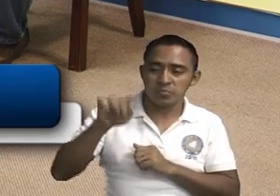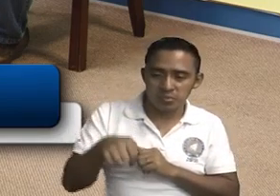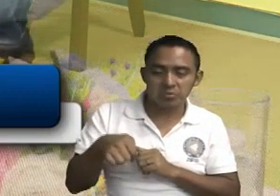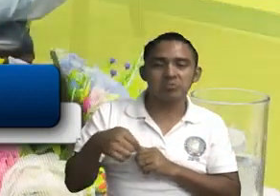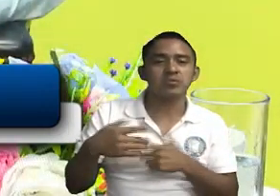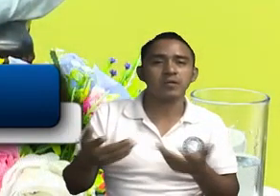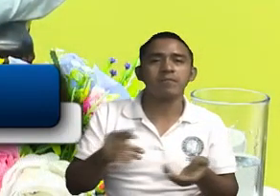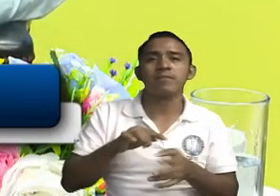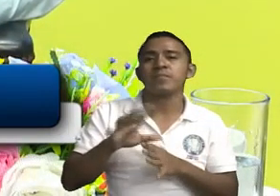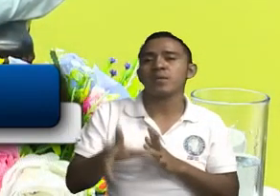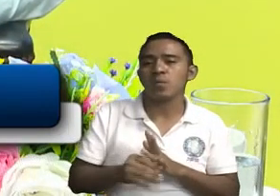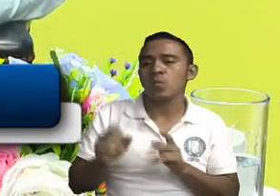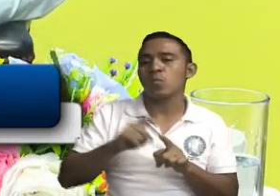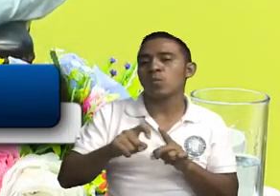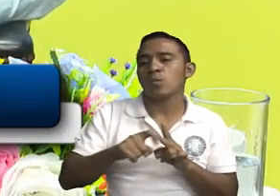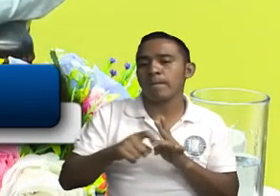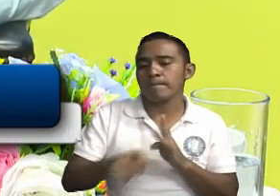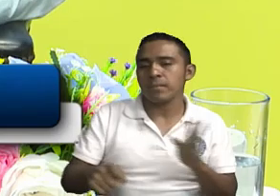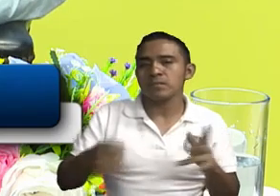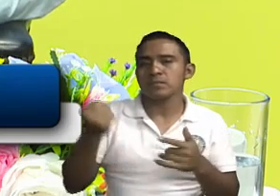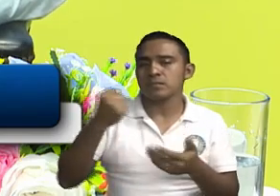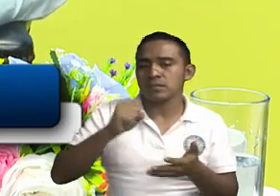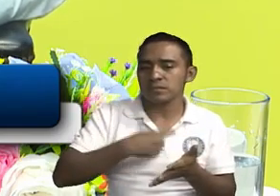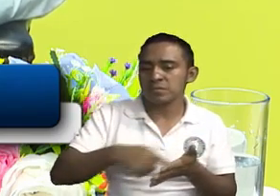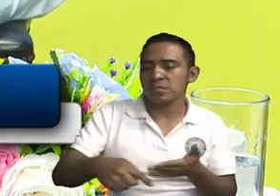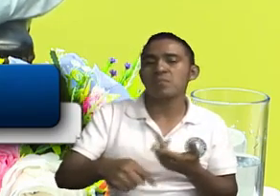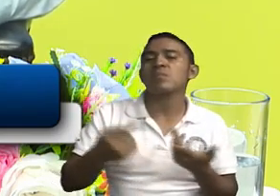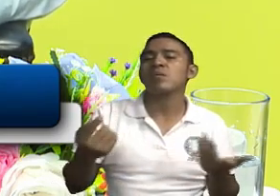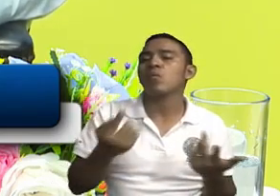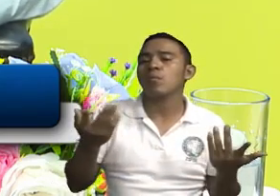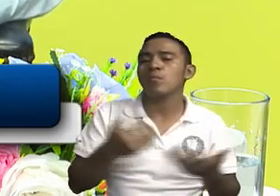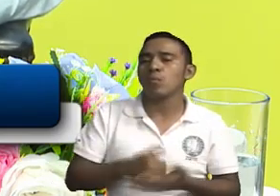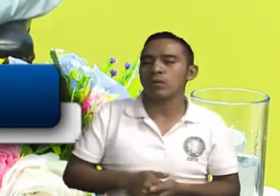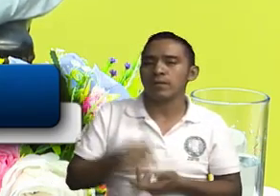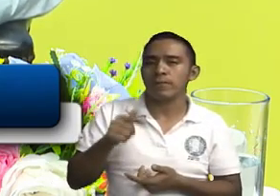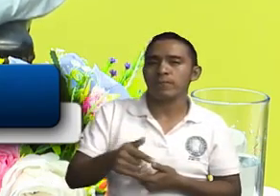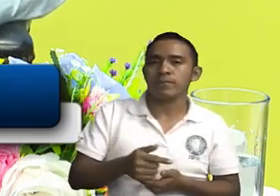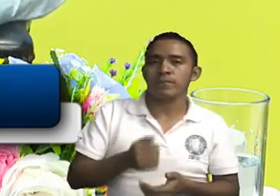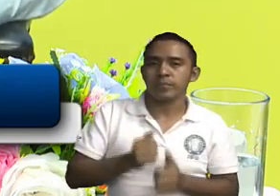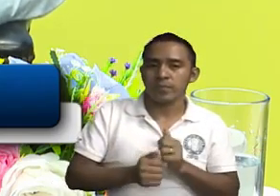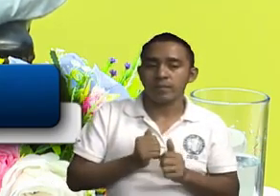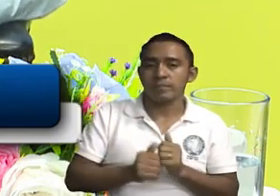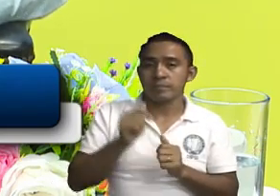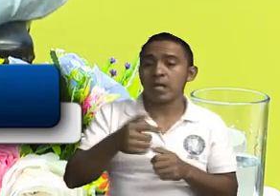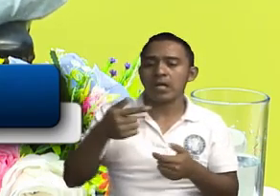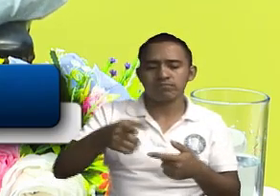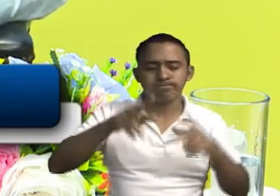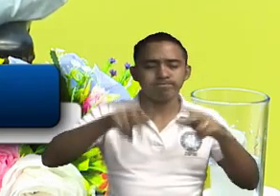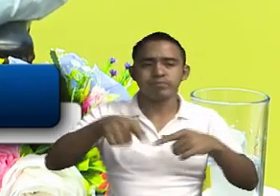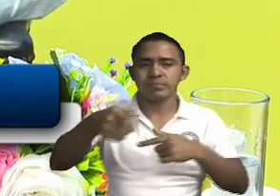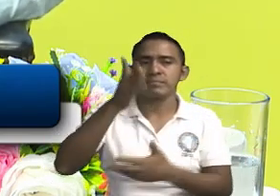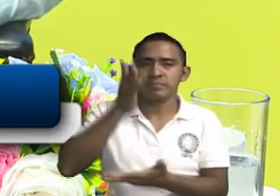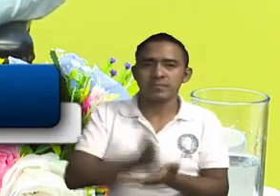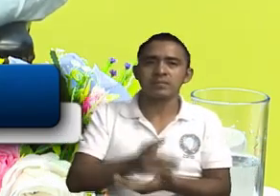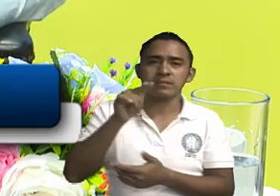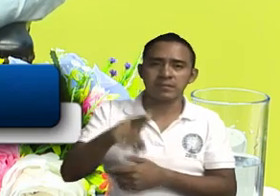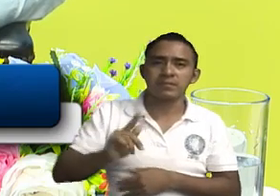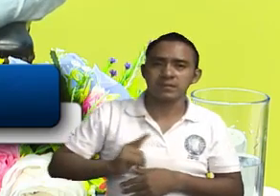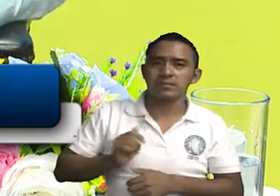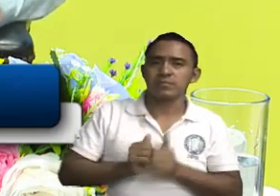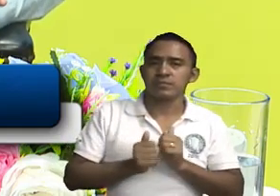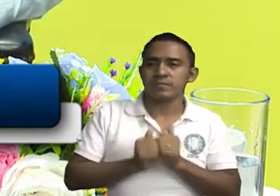¿Cuántas semanas, cuántos meses él puede estar presentando constantemente este problema para decir o diagnosticar que